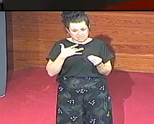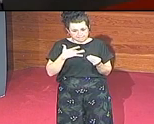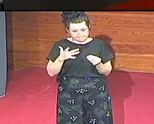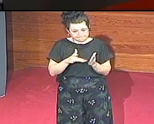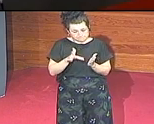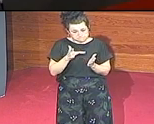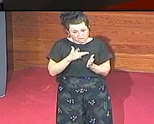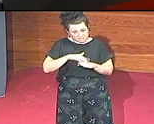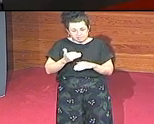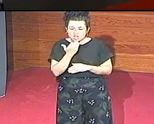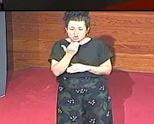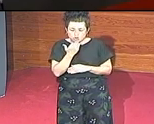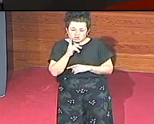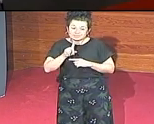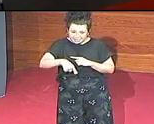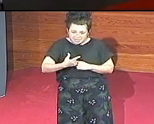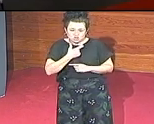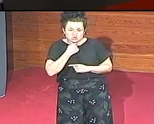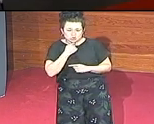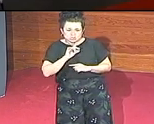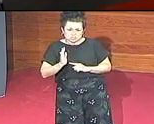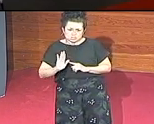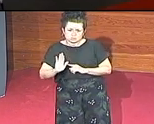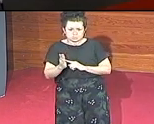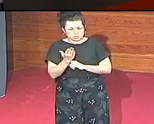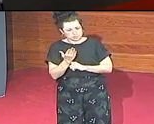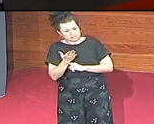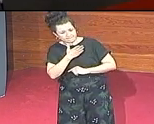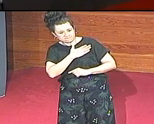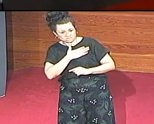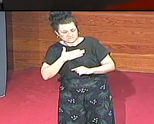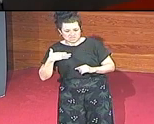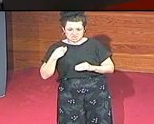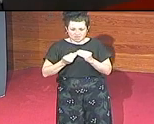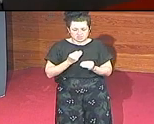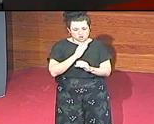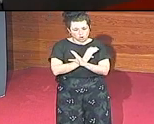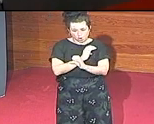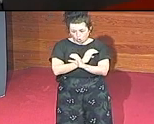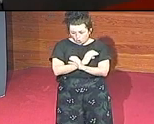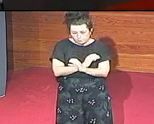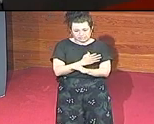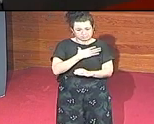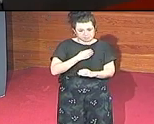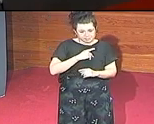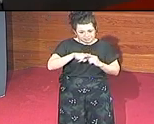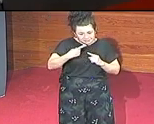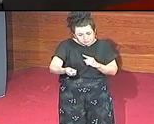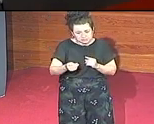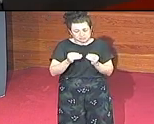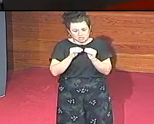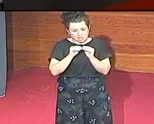que también pues gusto y tal y entonces ya me propuse nacer un cómic entonces ya hice un libro después del papel y después del